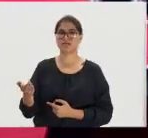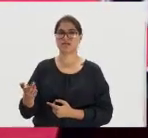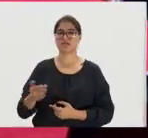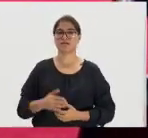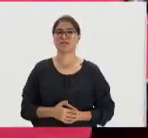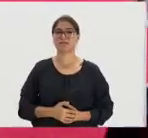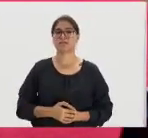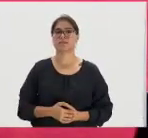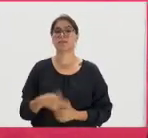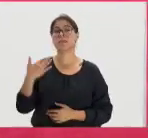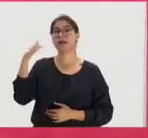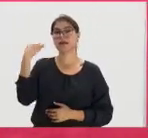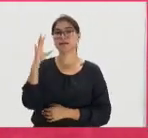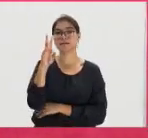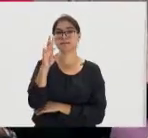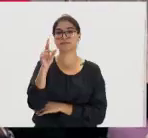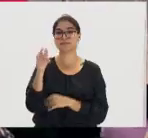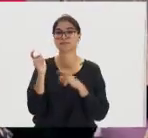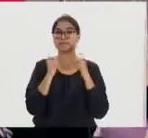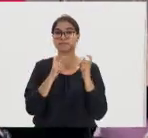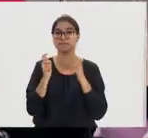los 17 años. Esas cosas son mías.